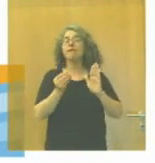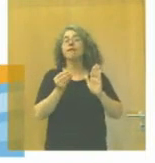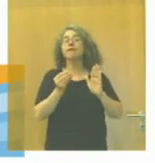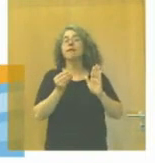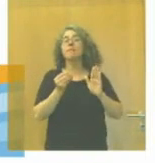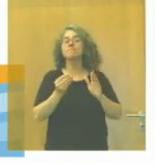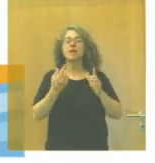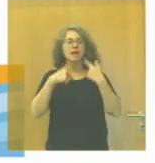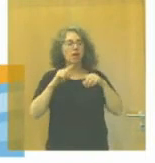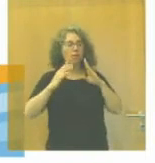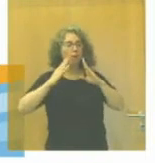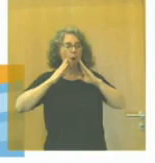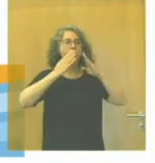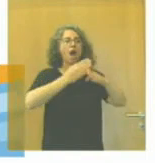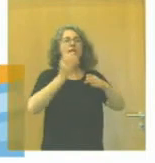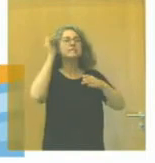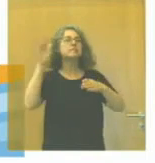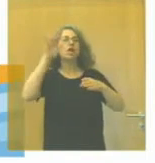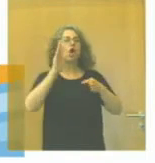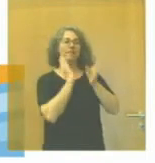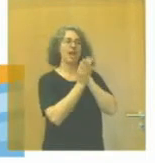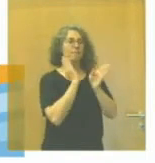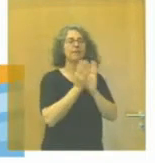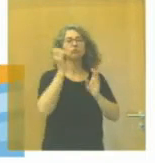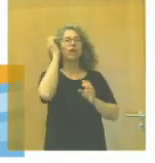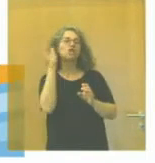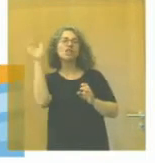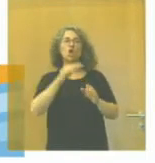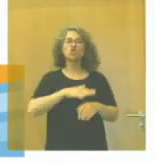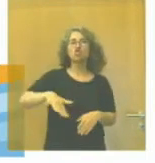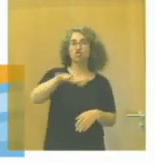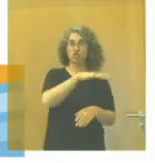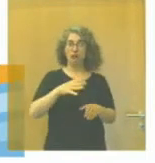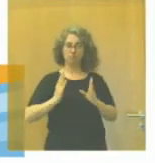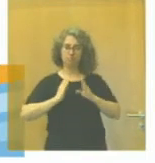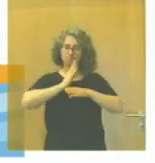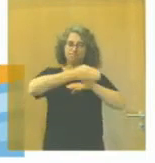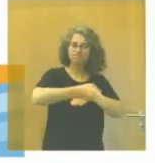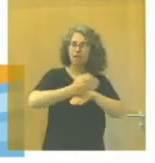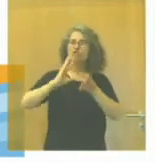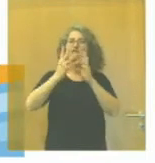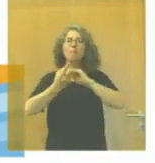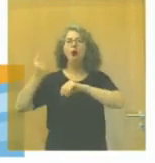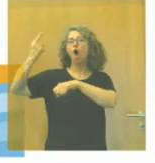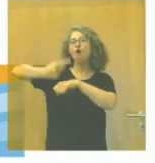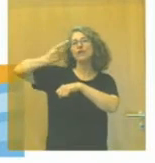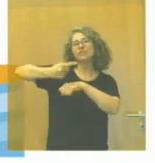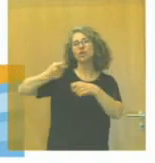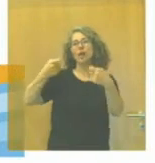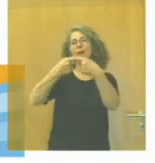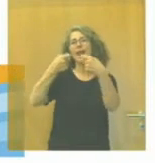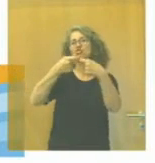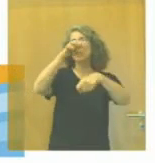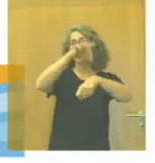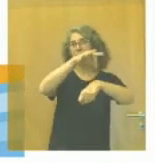implica un abordaje psicoterapéutico, psicosocial, en forma obligatoria para los prestadores de